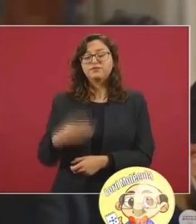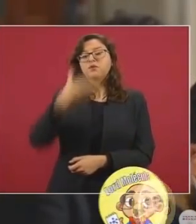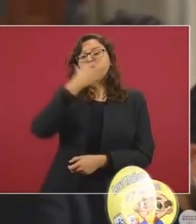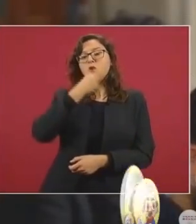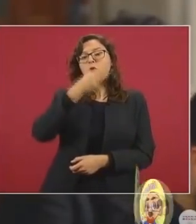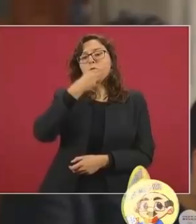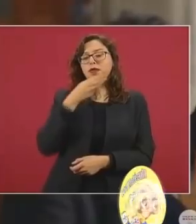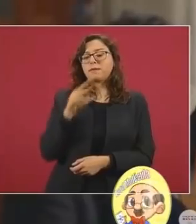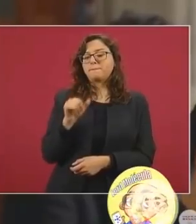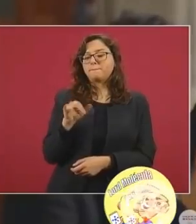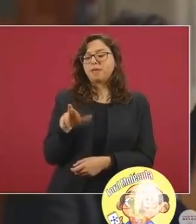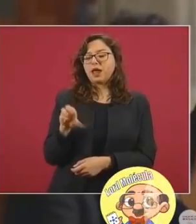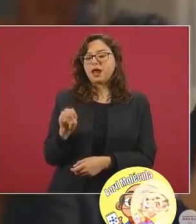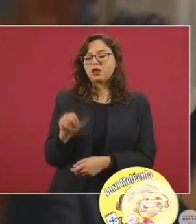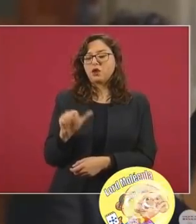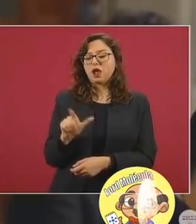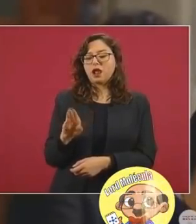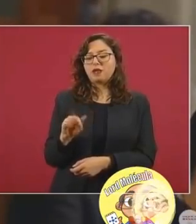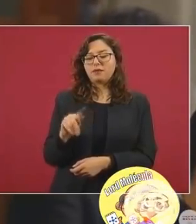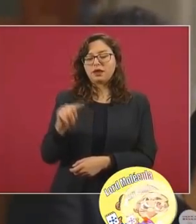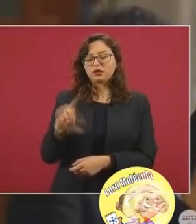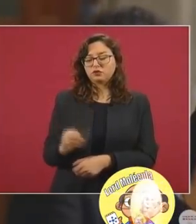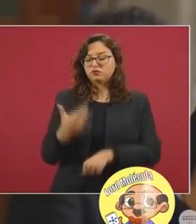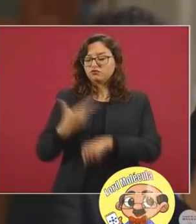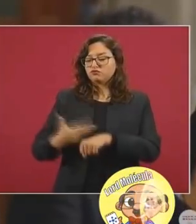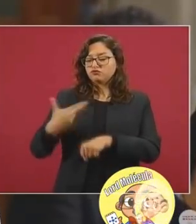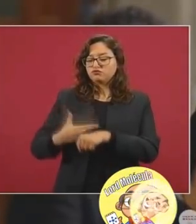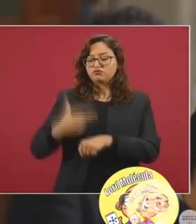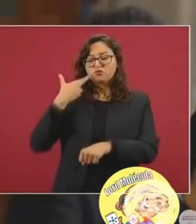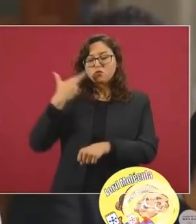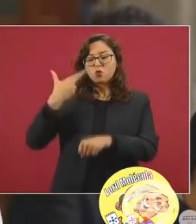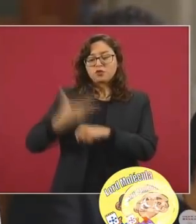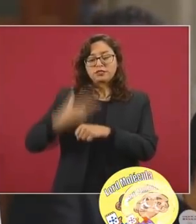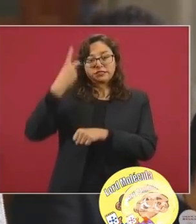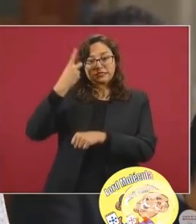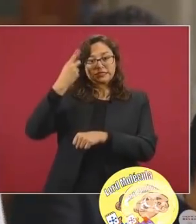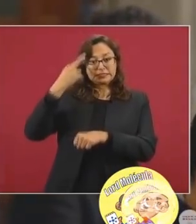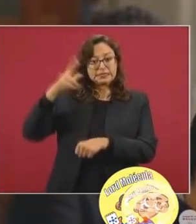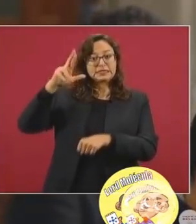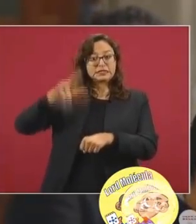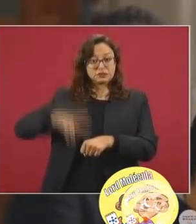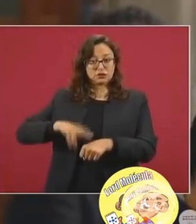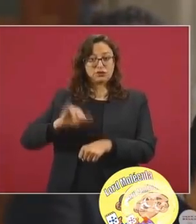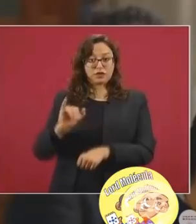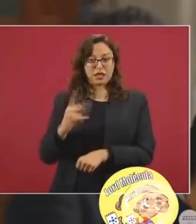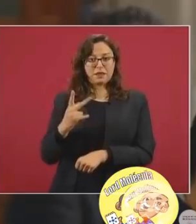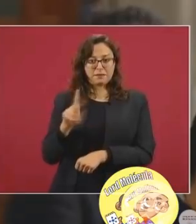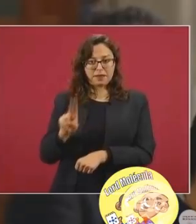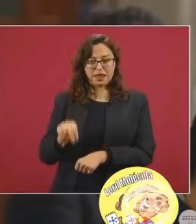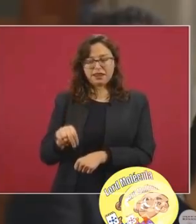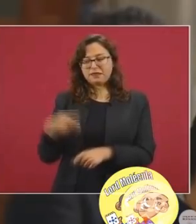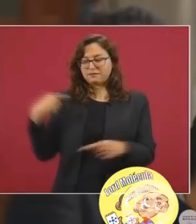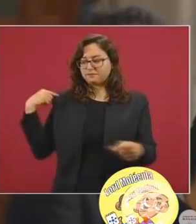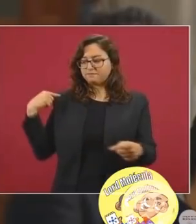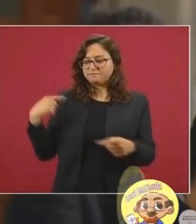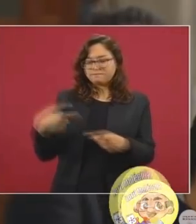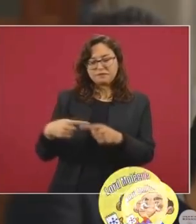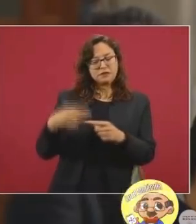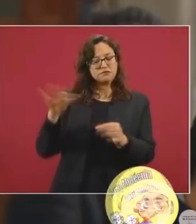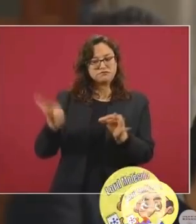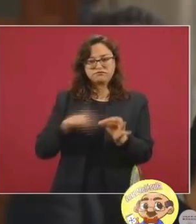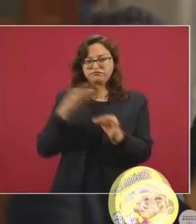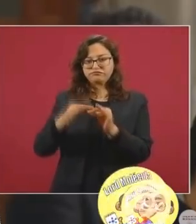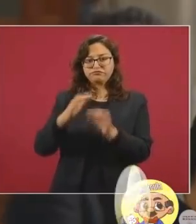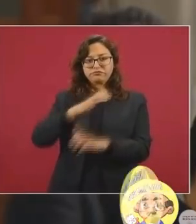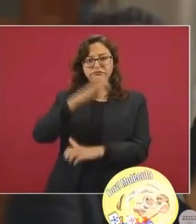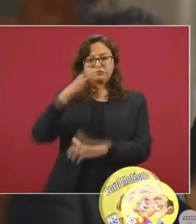crisis económica, con esta pandemia que todavía va para el próximo año 2021? ¿Cuáles